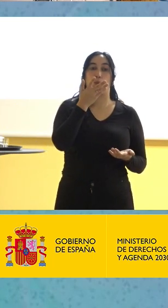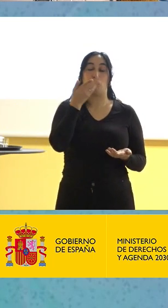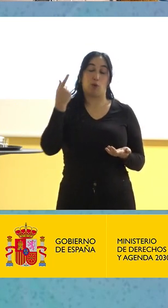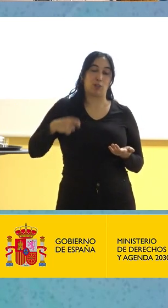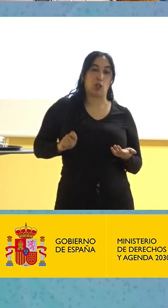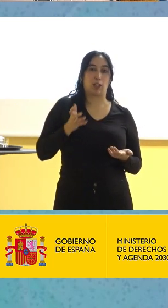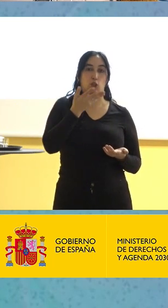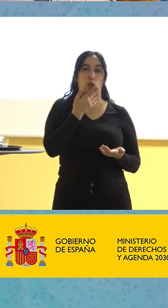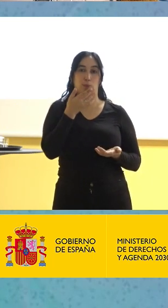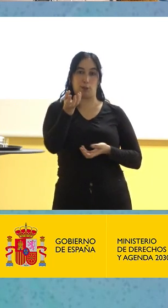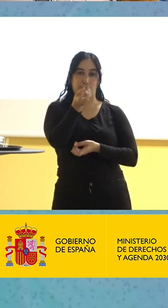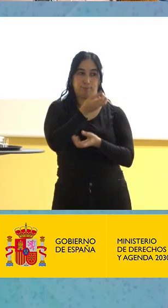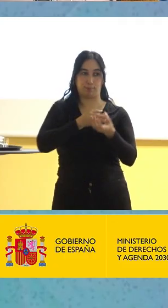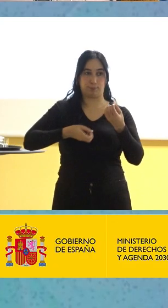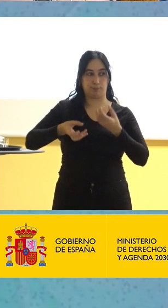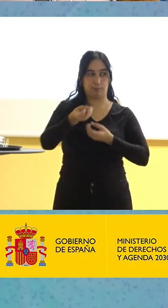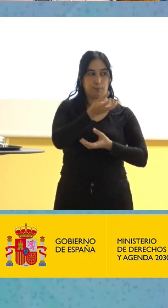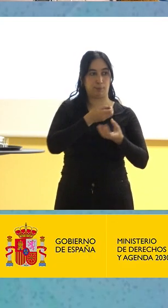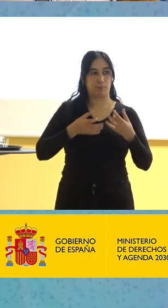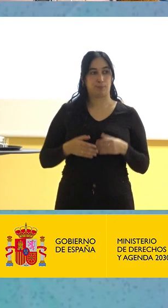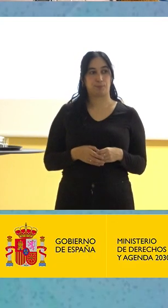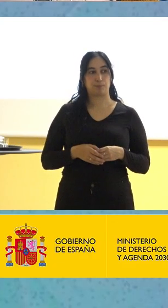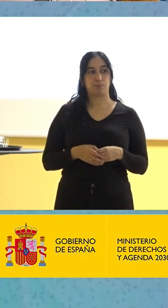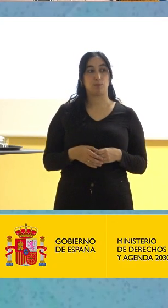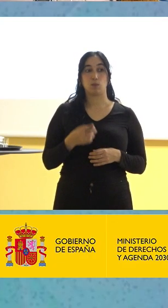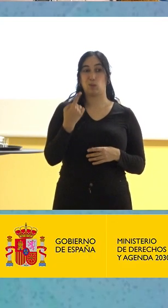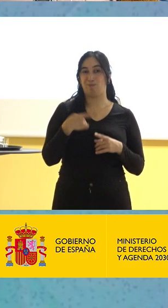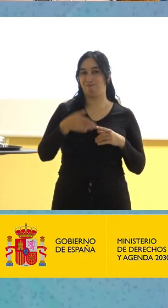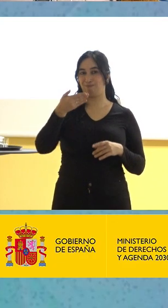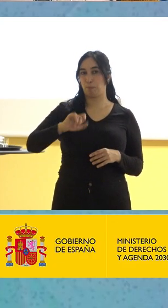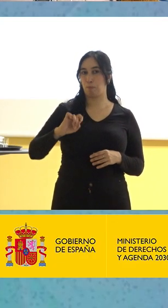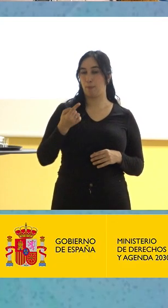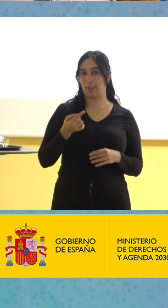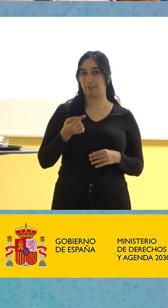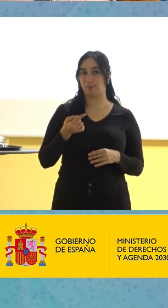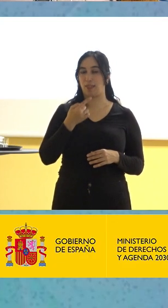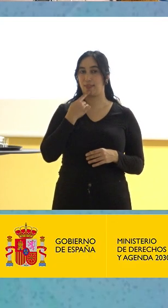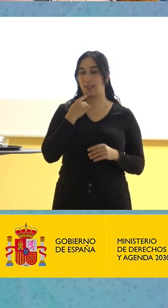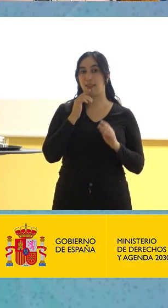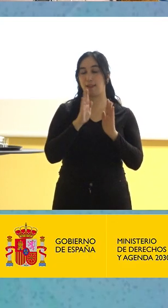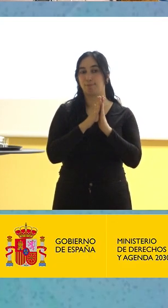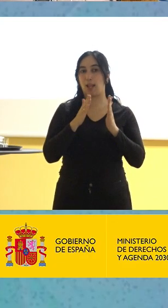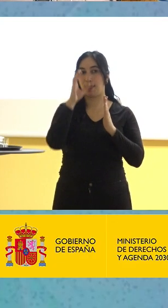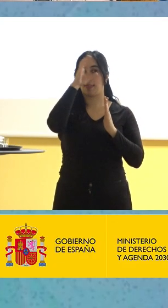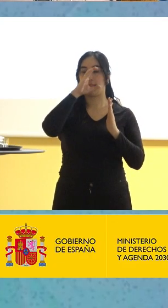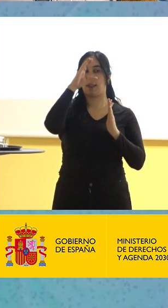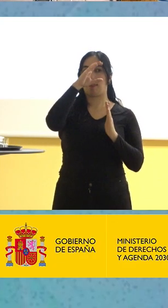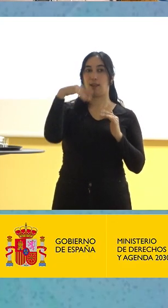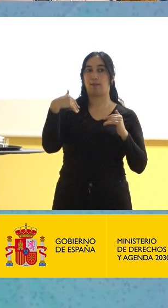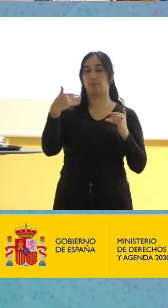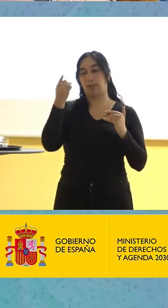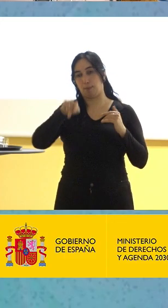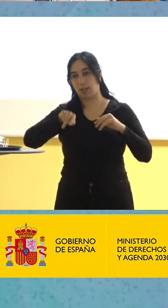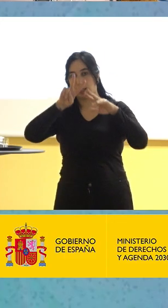¿no? Bueno, pues una de las cuestiones más relevantes que nos dice la literatura científica y